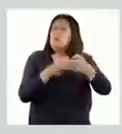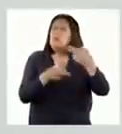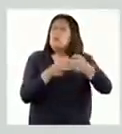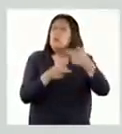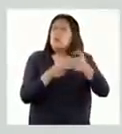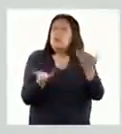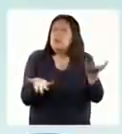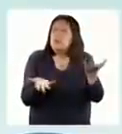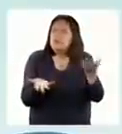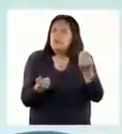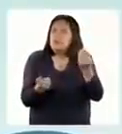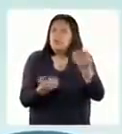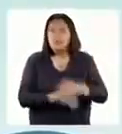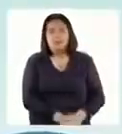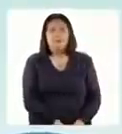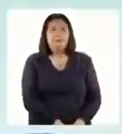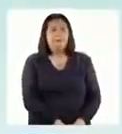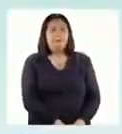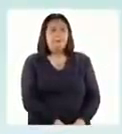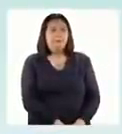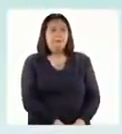llamados así?